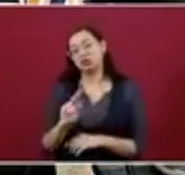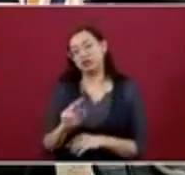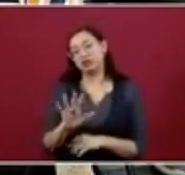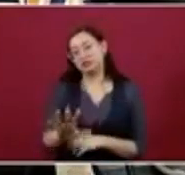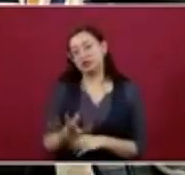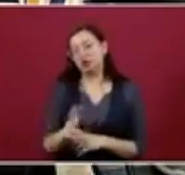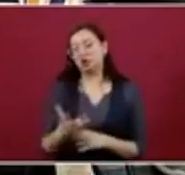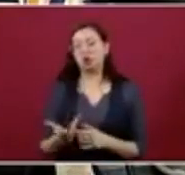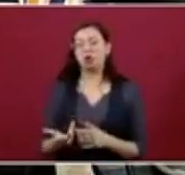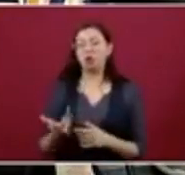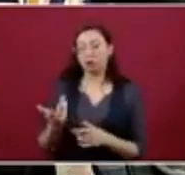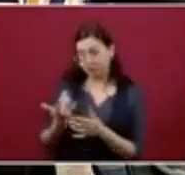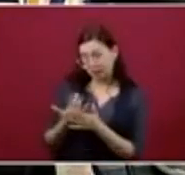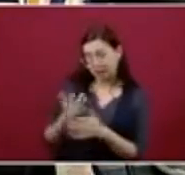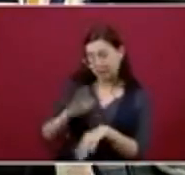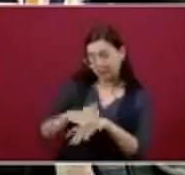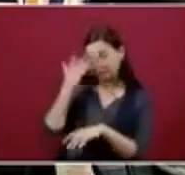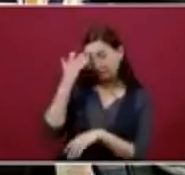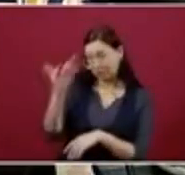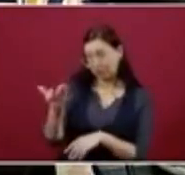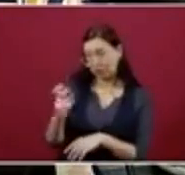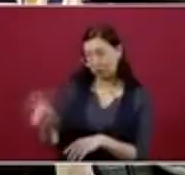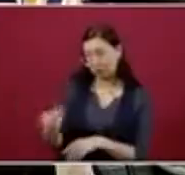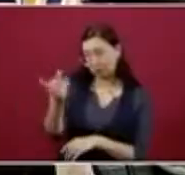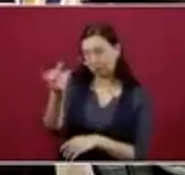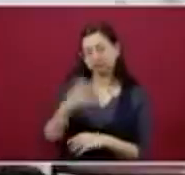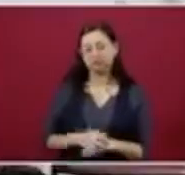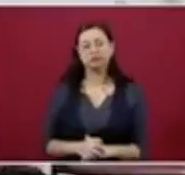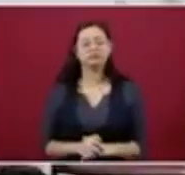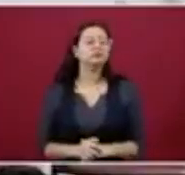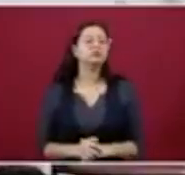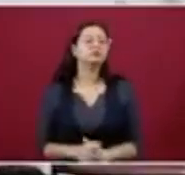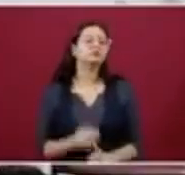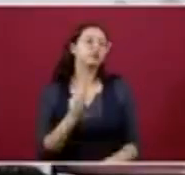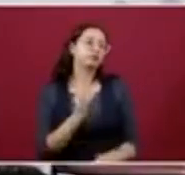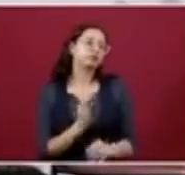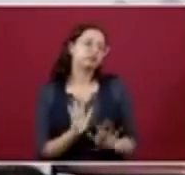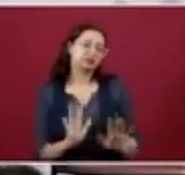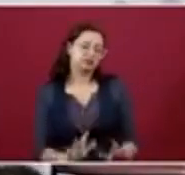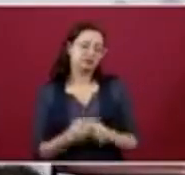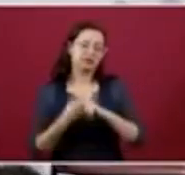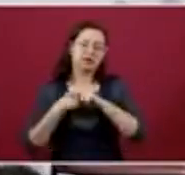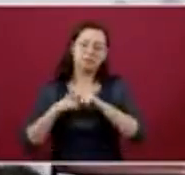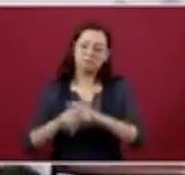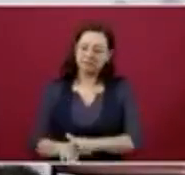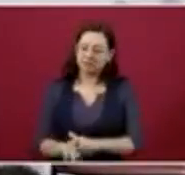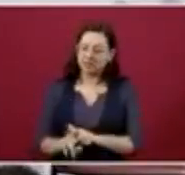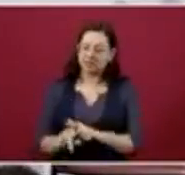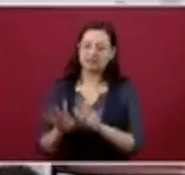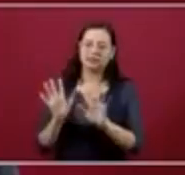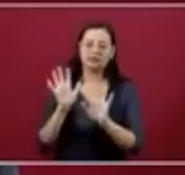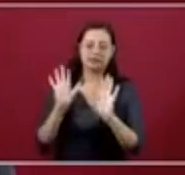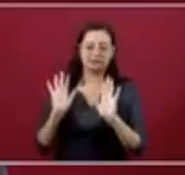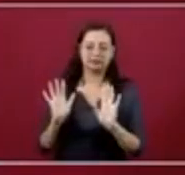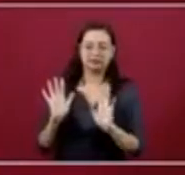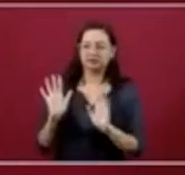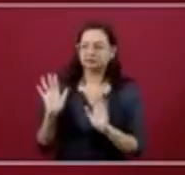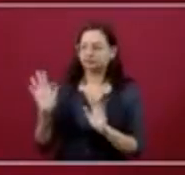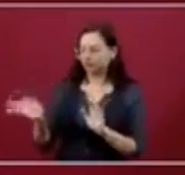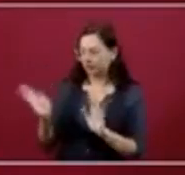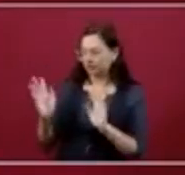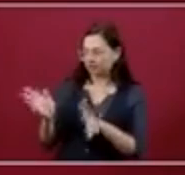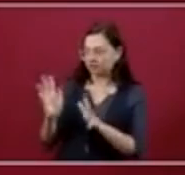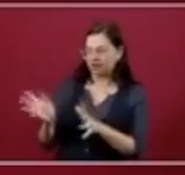1985? Esa es la pregunta que le quiero hacer. Vamos a empezar con lo que hay. Ya existe una